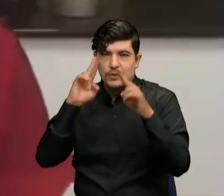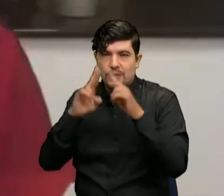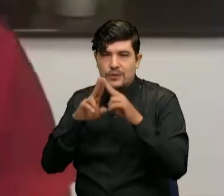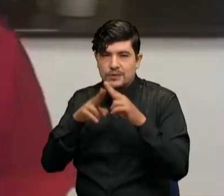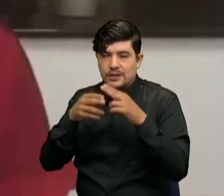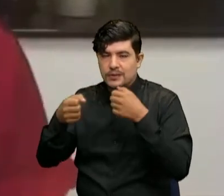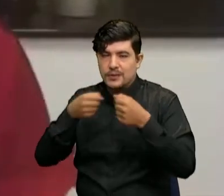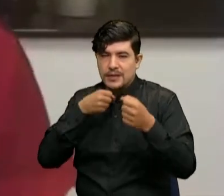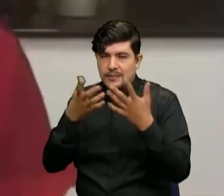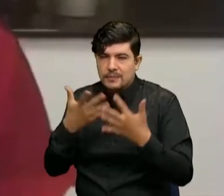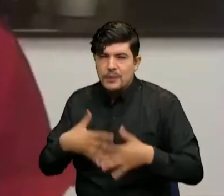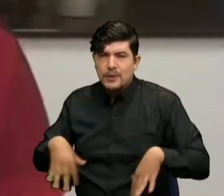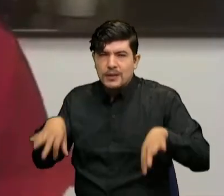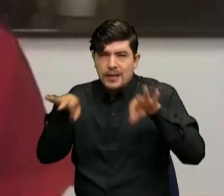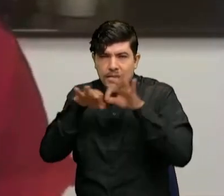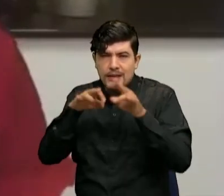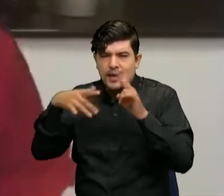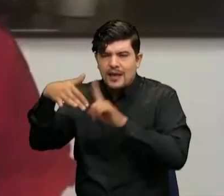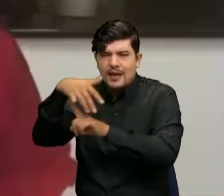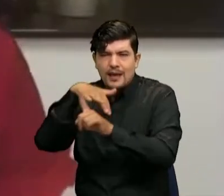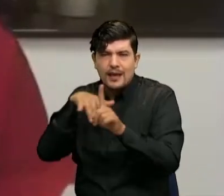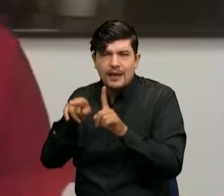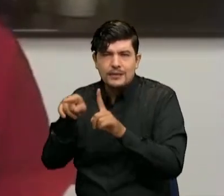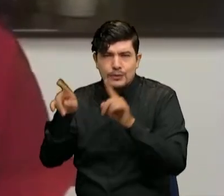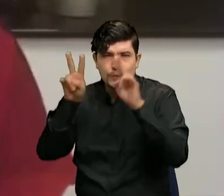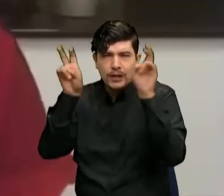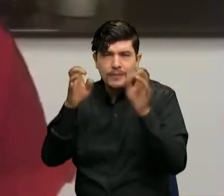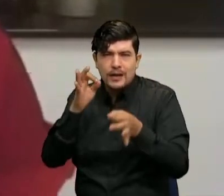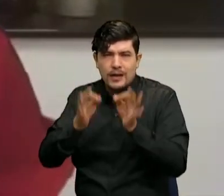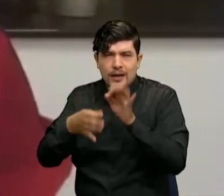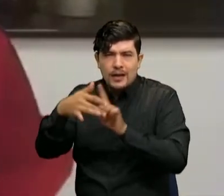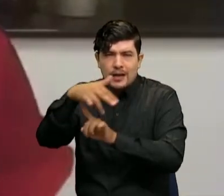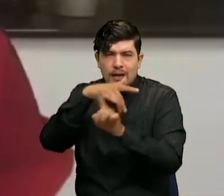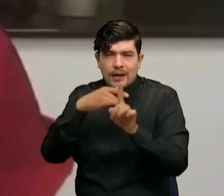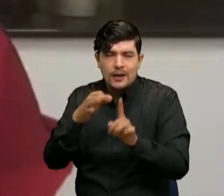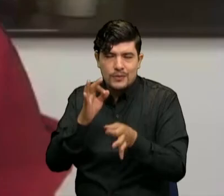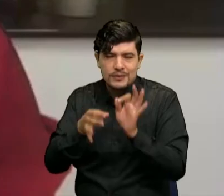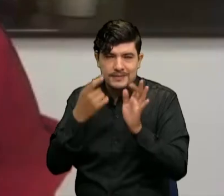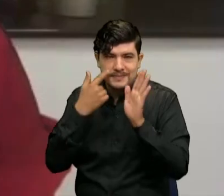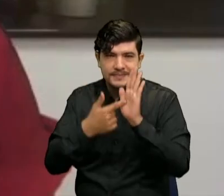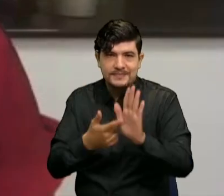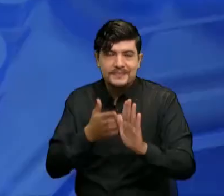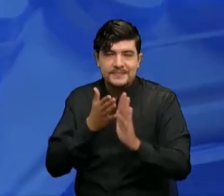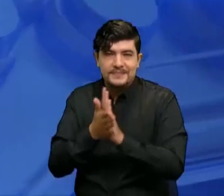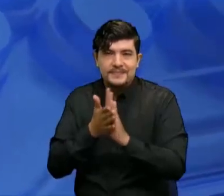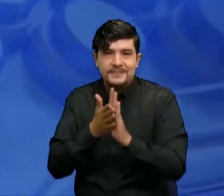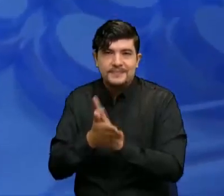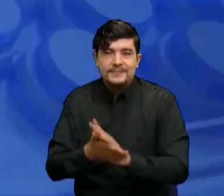más importantes relacionados con la parte judicial en nuestro panorama judicial de Oriente Noticias.